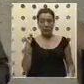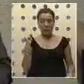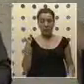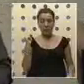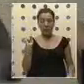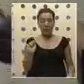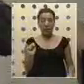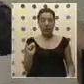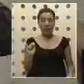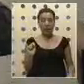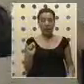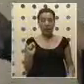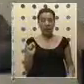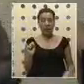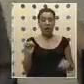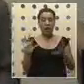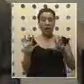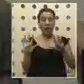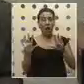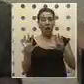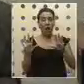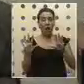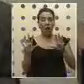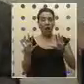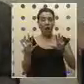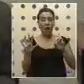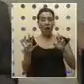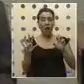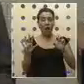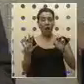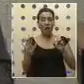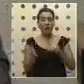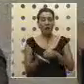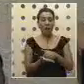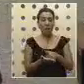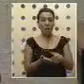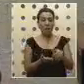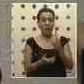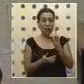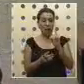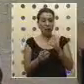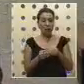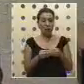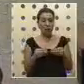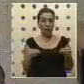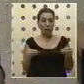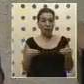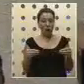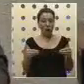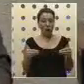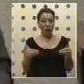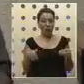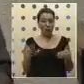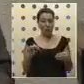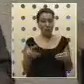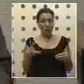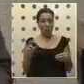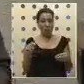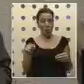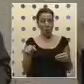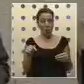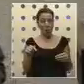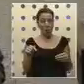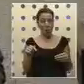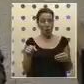era 90 millones de dólares. Este bono son